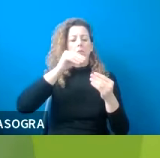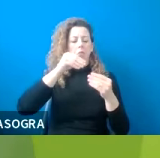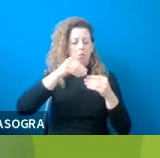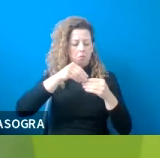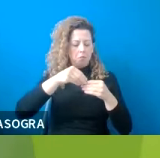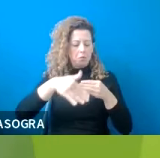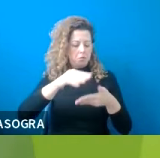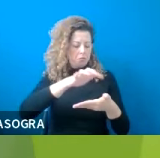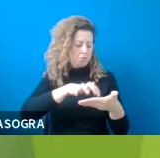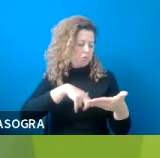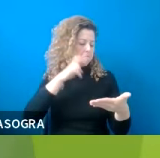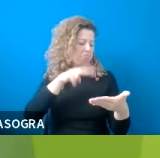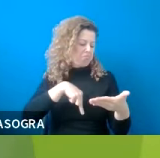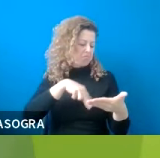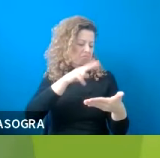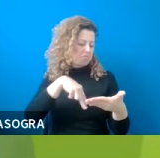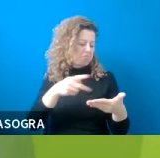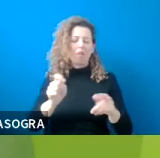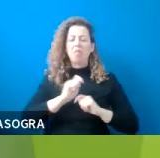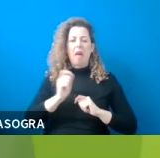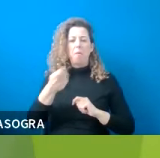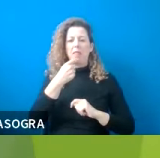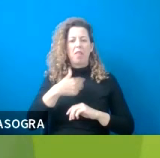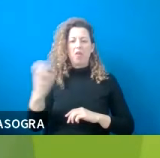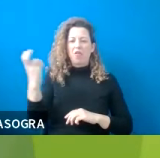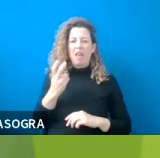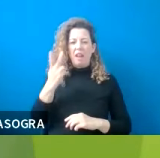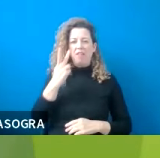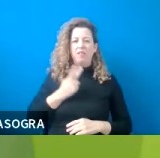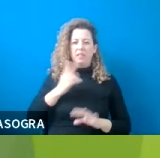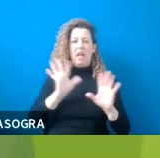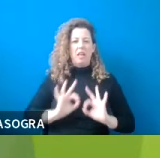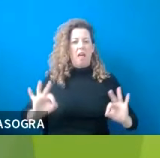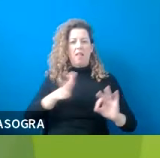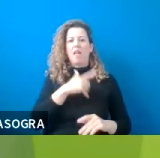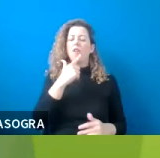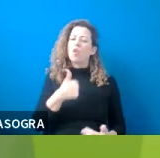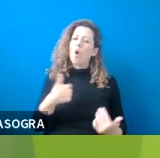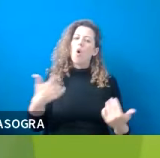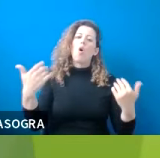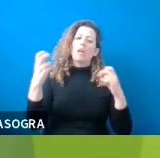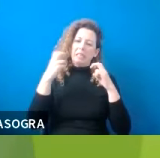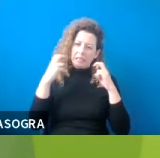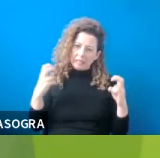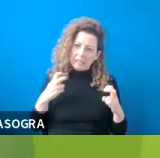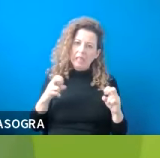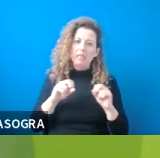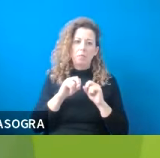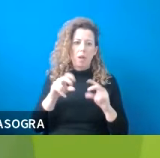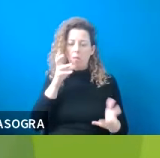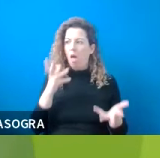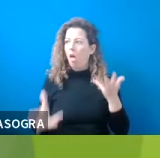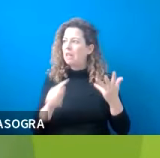me subía en la medicación sin ni siquiera verme. Por lo que sufría estrés y más angustia al sentirme como desatendido.